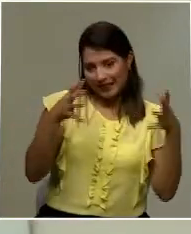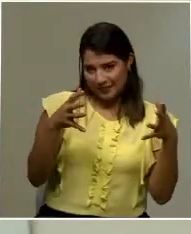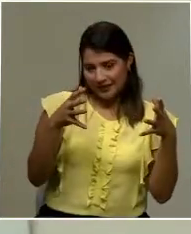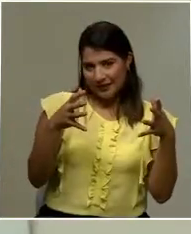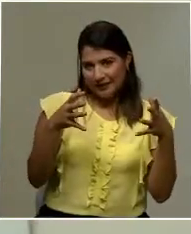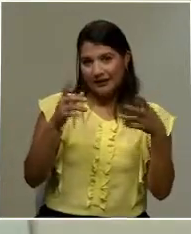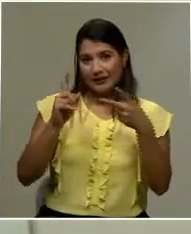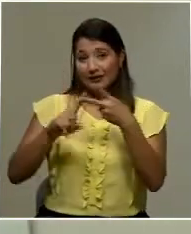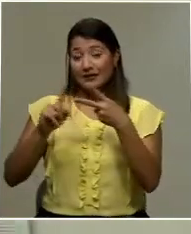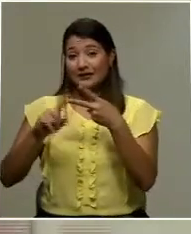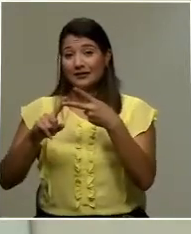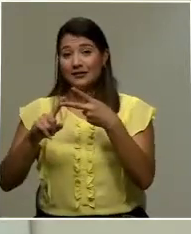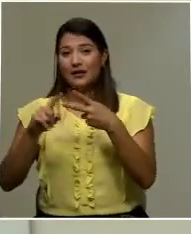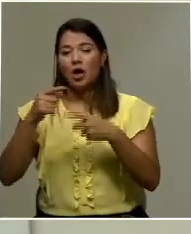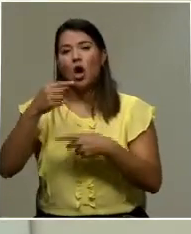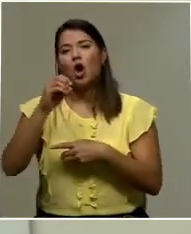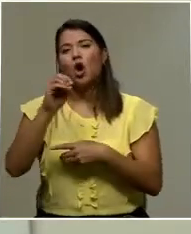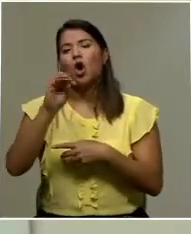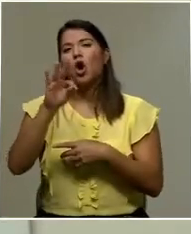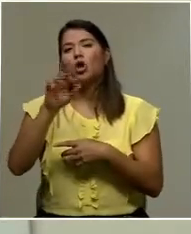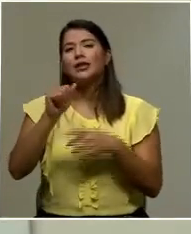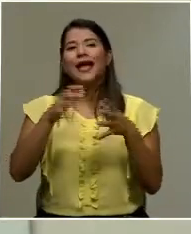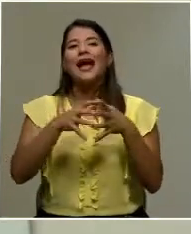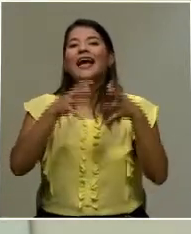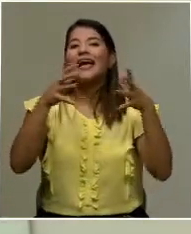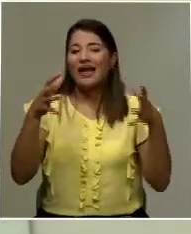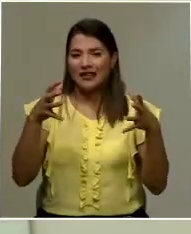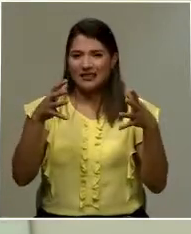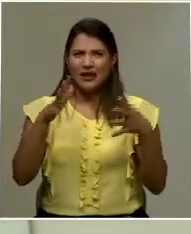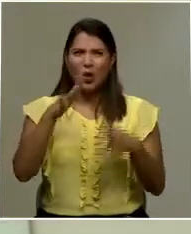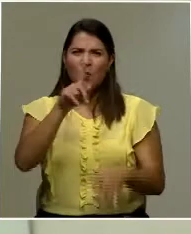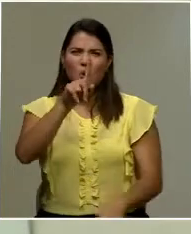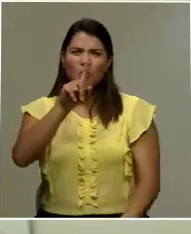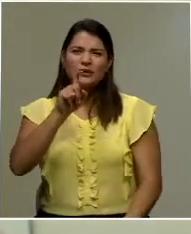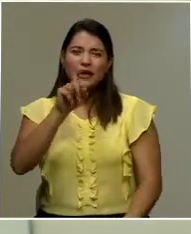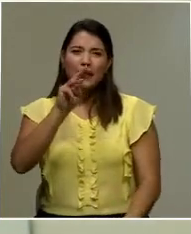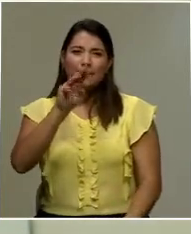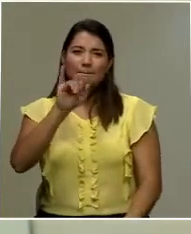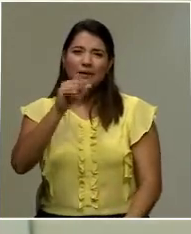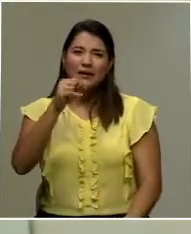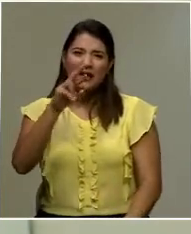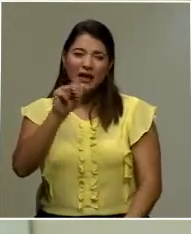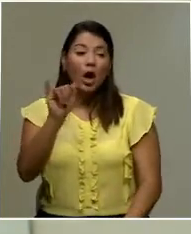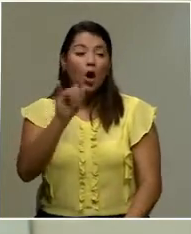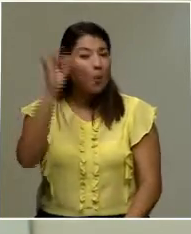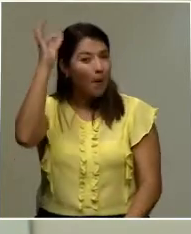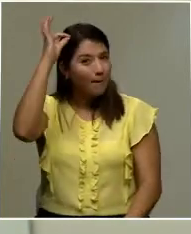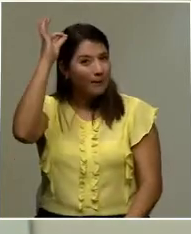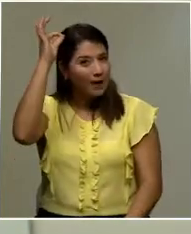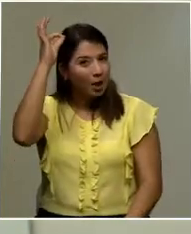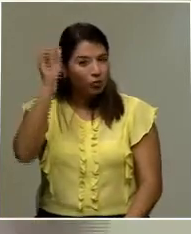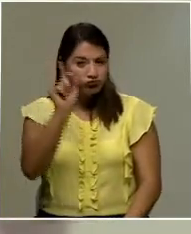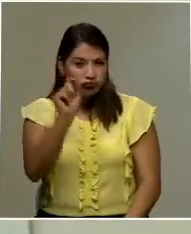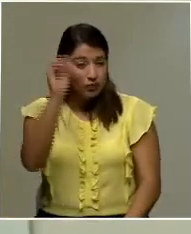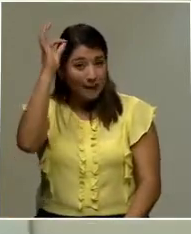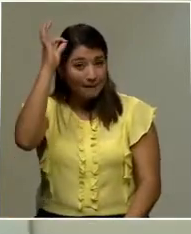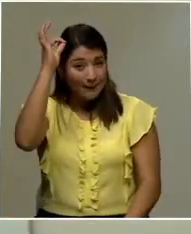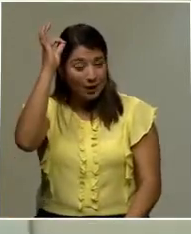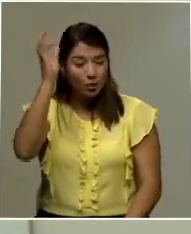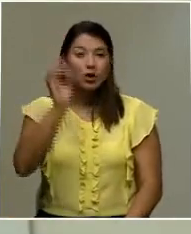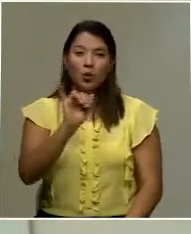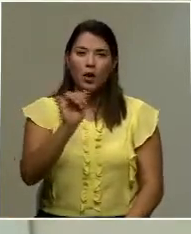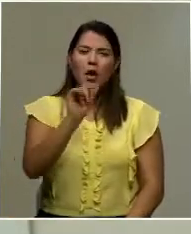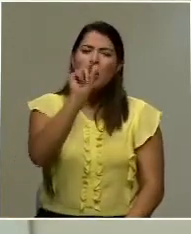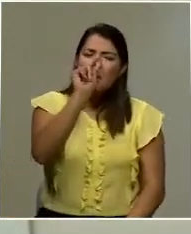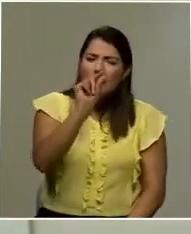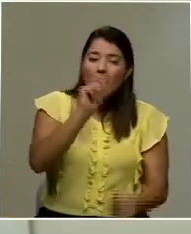¿no? Entonces, las gotas son grandes y son más grandes de 100 micras, que es como el diámetro de un pelo. Entonces ya son, bueno, son pequeñas, pero se